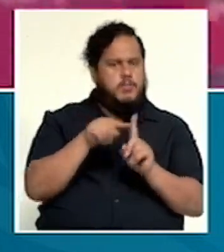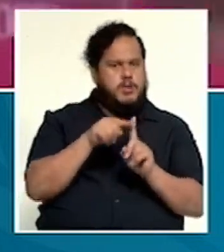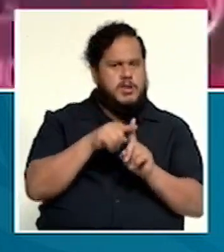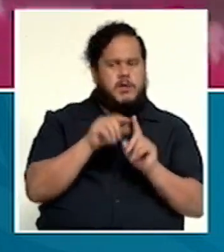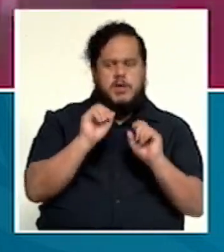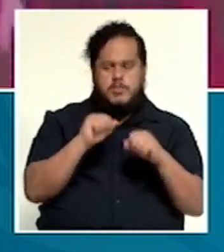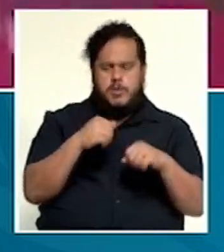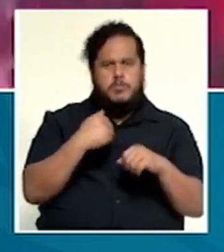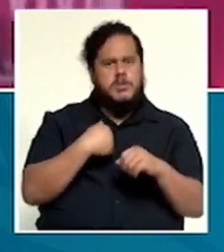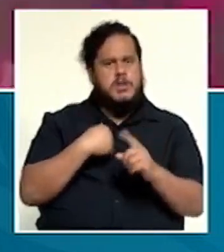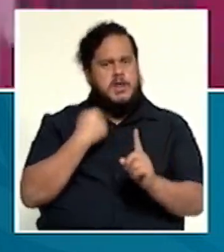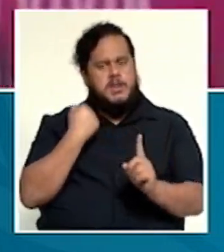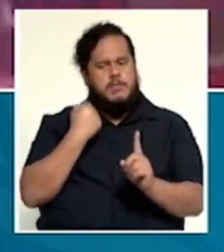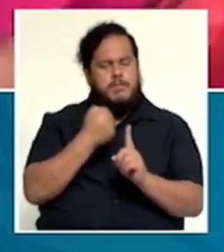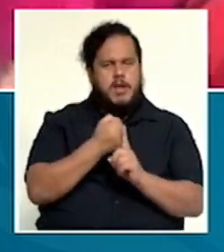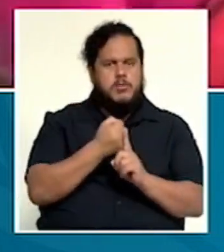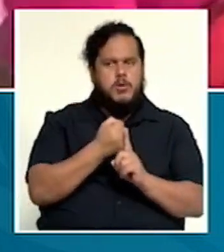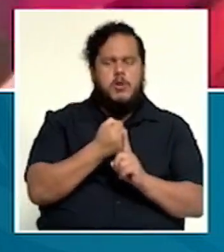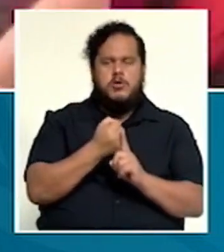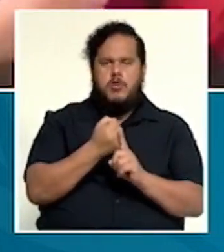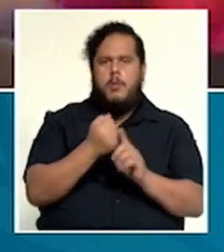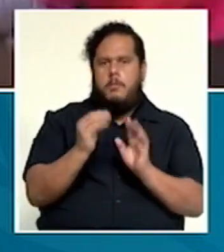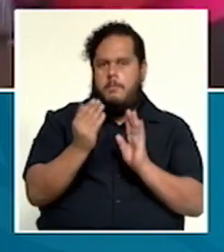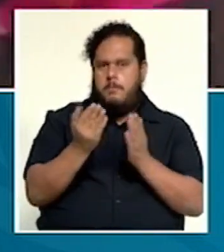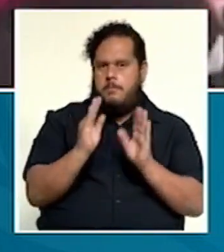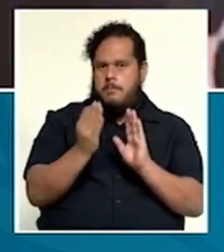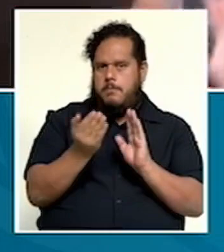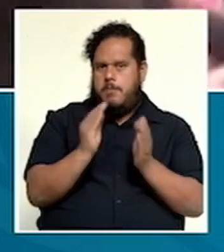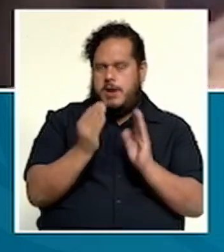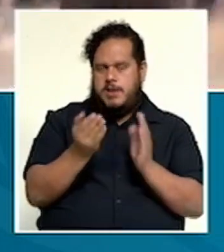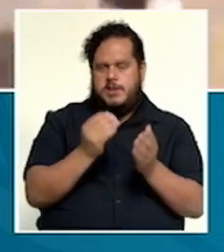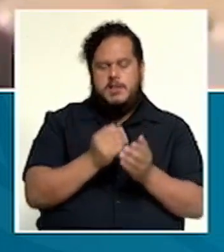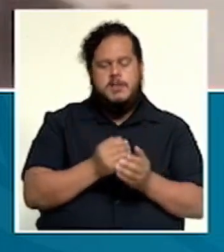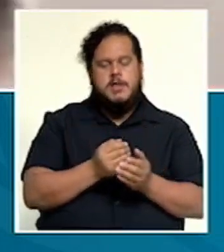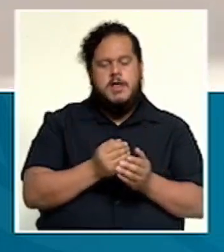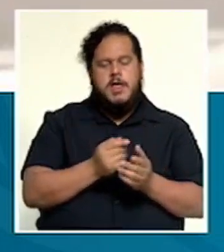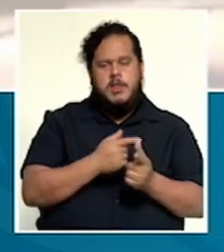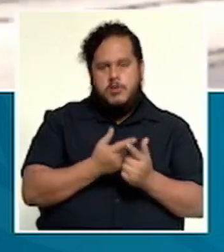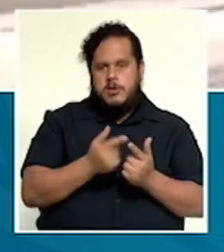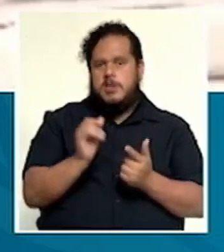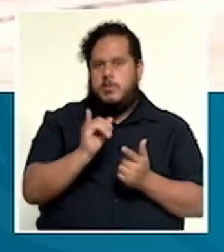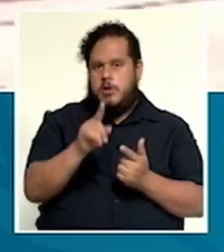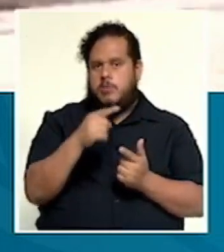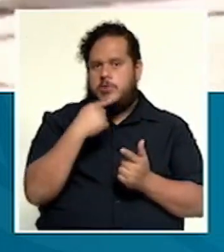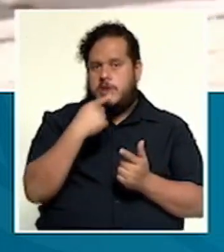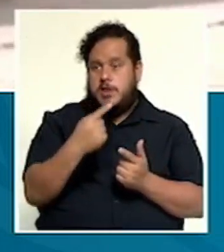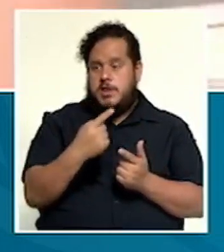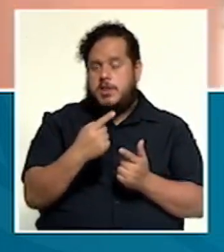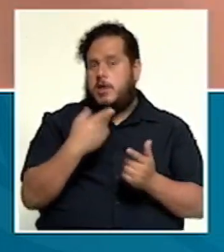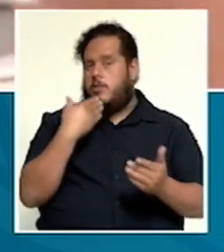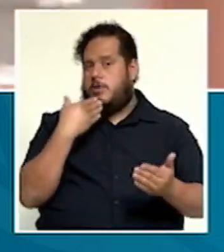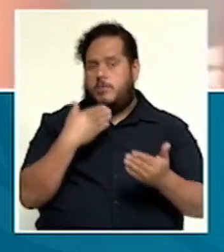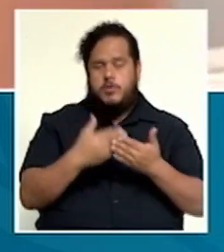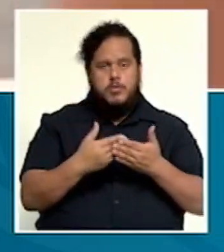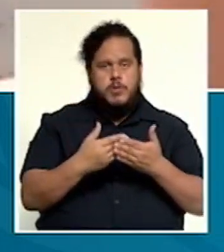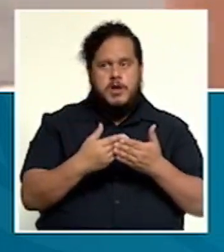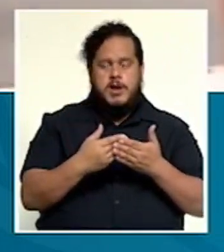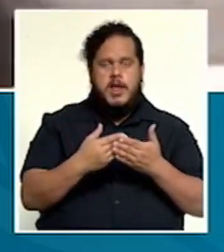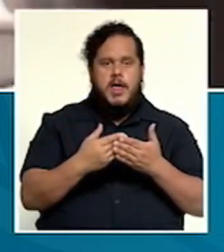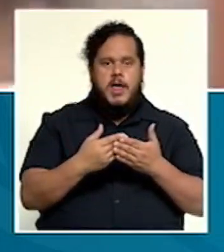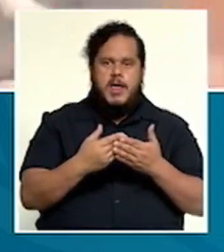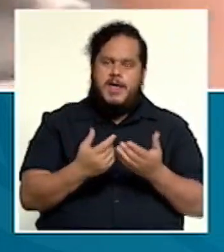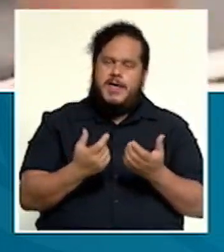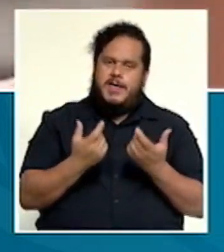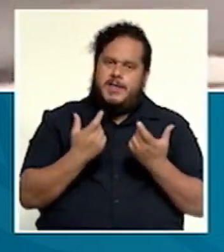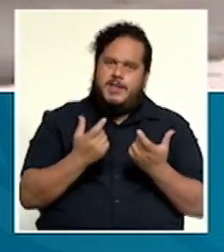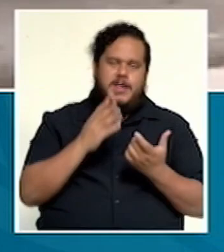tener impacto, son muy similares. Entonces, como usted dice, una muy buena escuela para todos